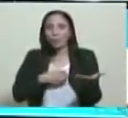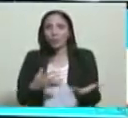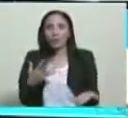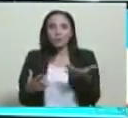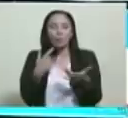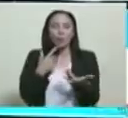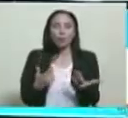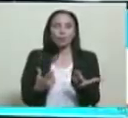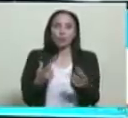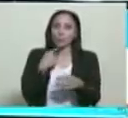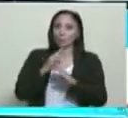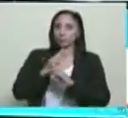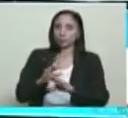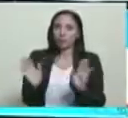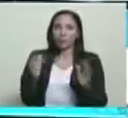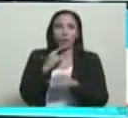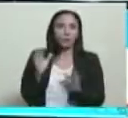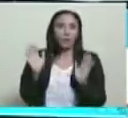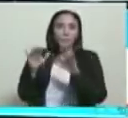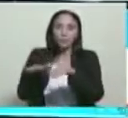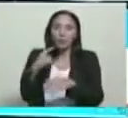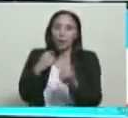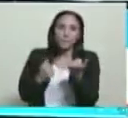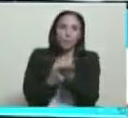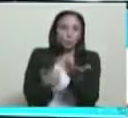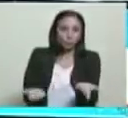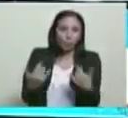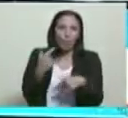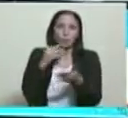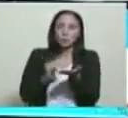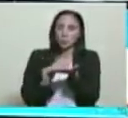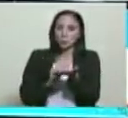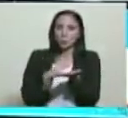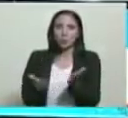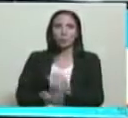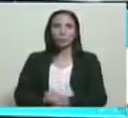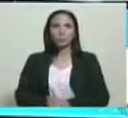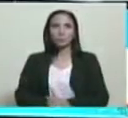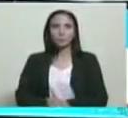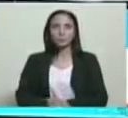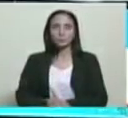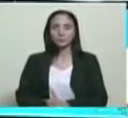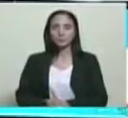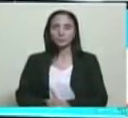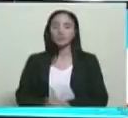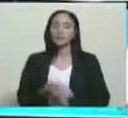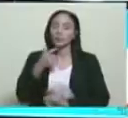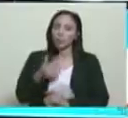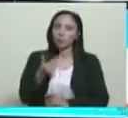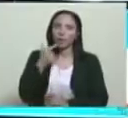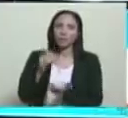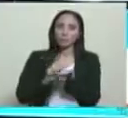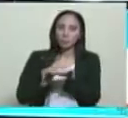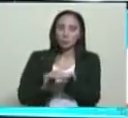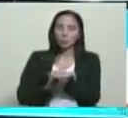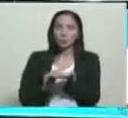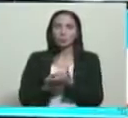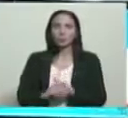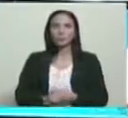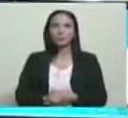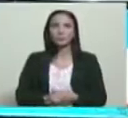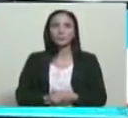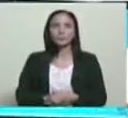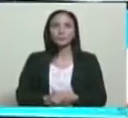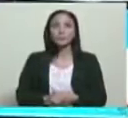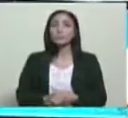digo, ¿cómo que no se puede? Espérate, siéntate ahí, vamos a buscar un camino por aquí, por aquí, por aquí, por aquí, por aquí. Sí se puede.